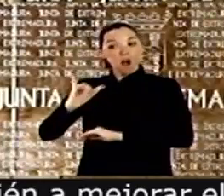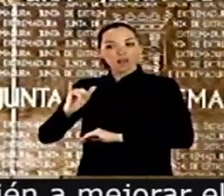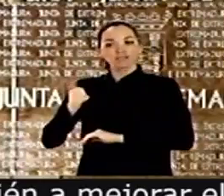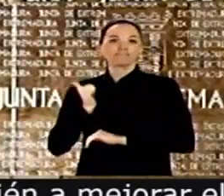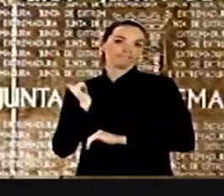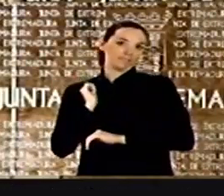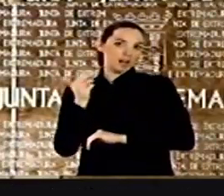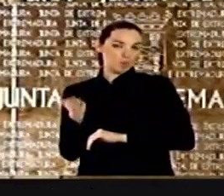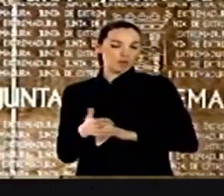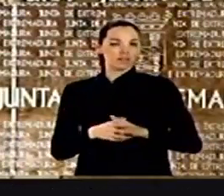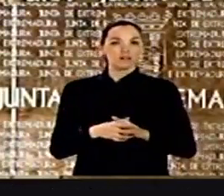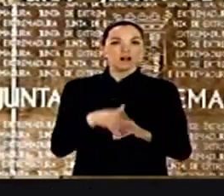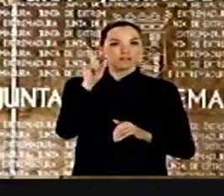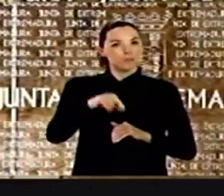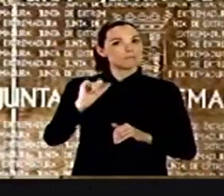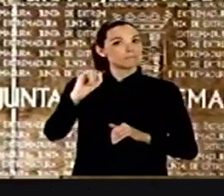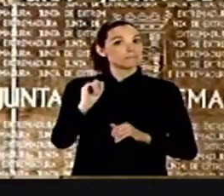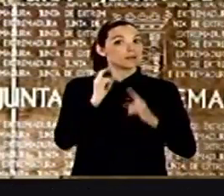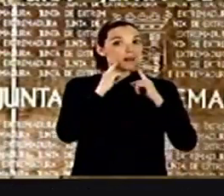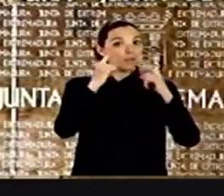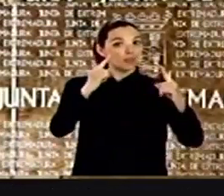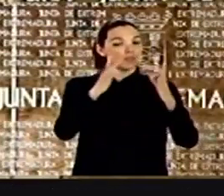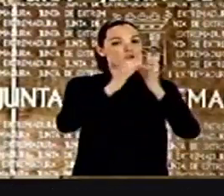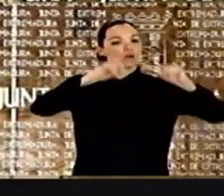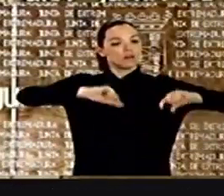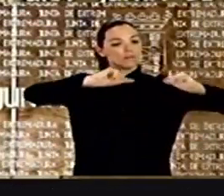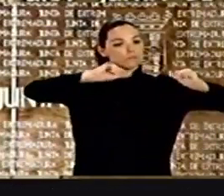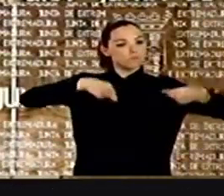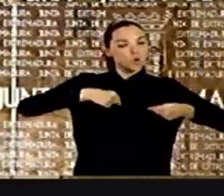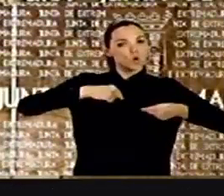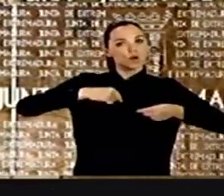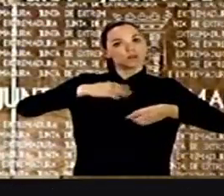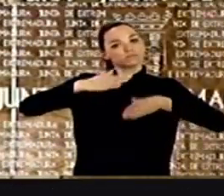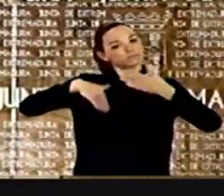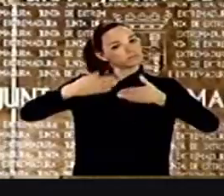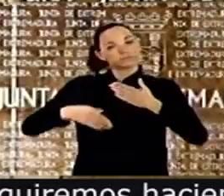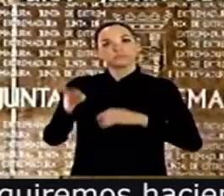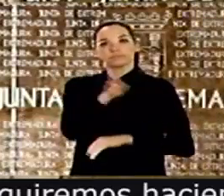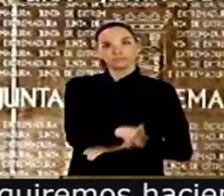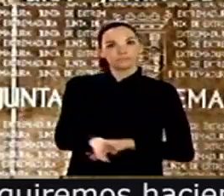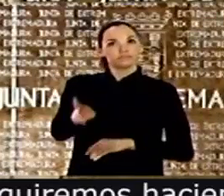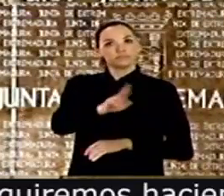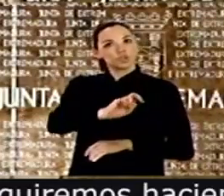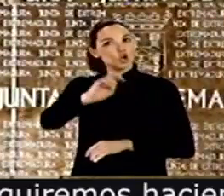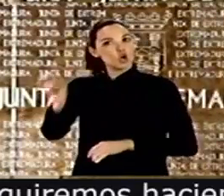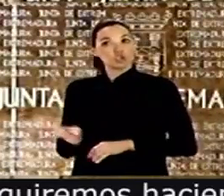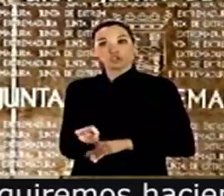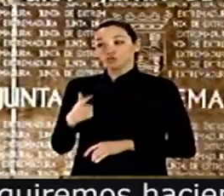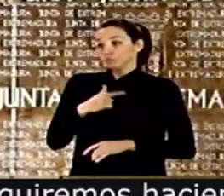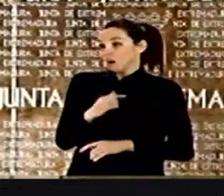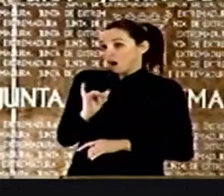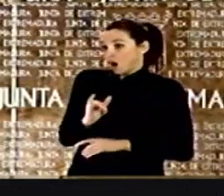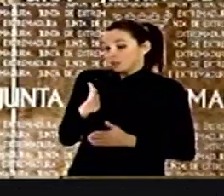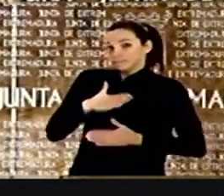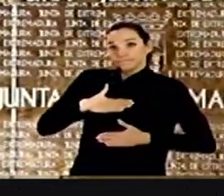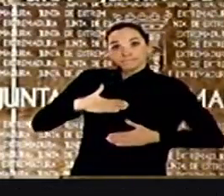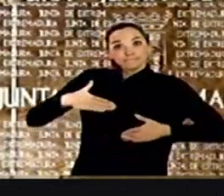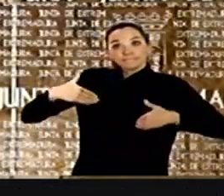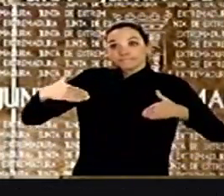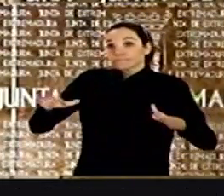con este primer convenio y lo seguiremos haciendo con los siguientes. En eso consiste. Yo estoy a vuestra disposición por si tenéis